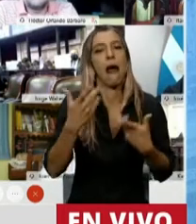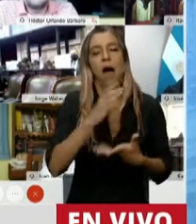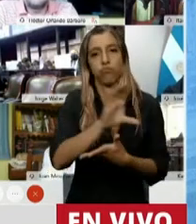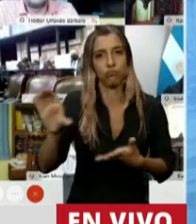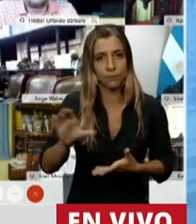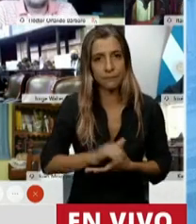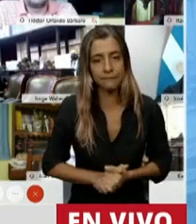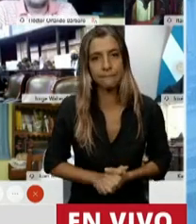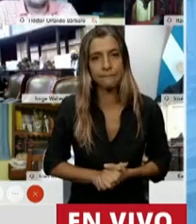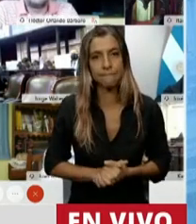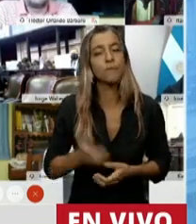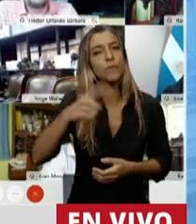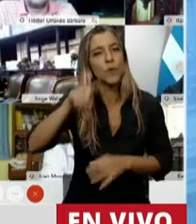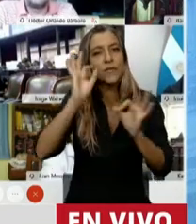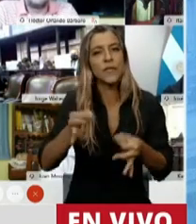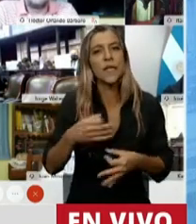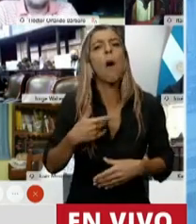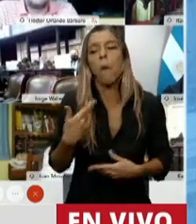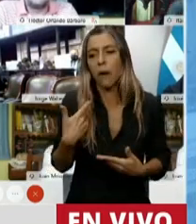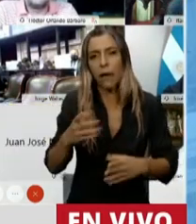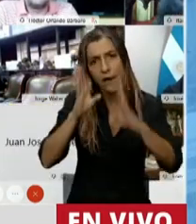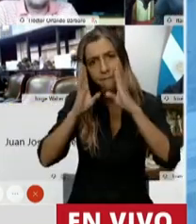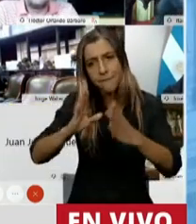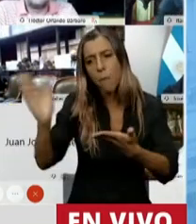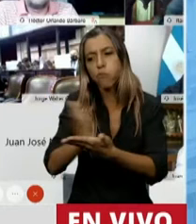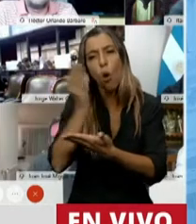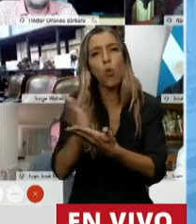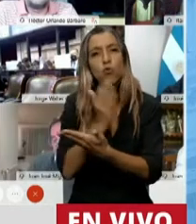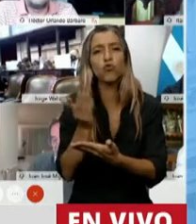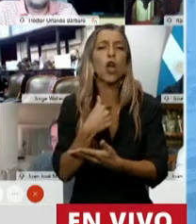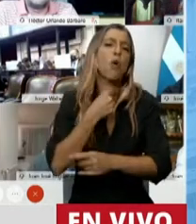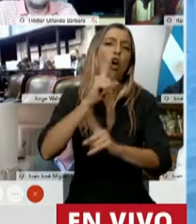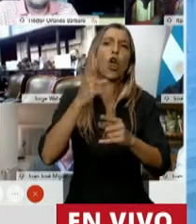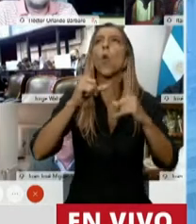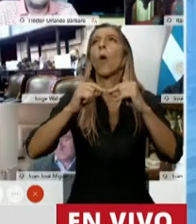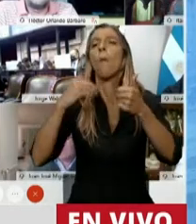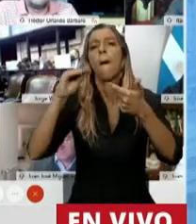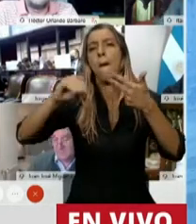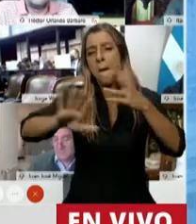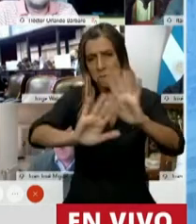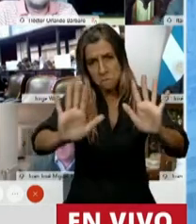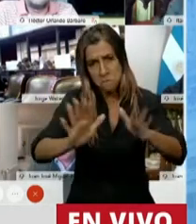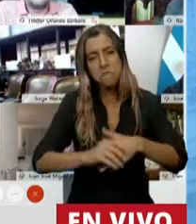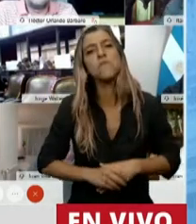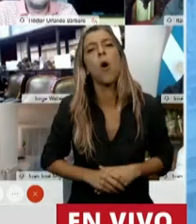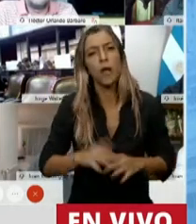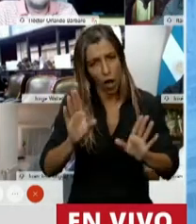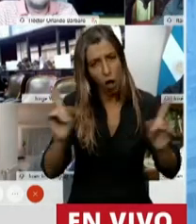la asistencia productiva, para no poner tantos números, ha sido el